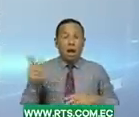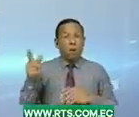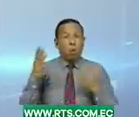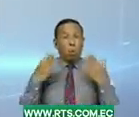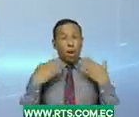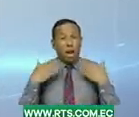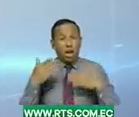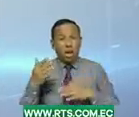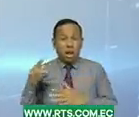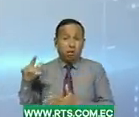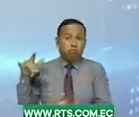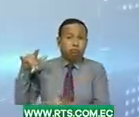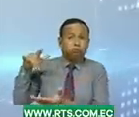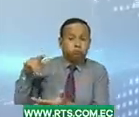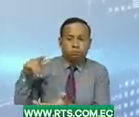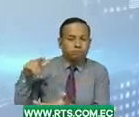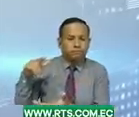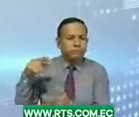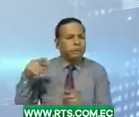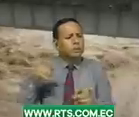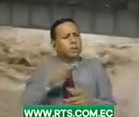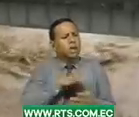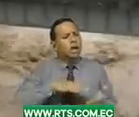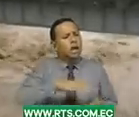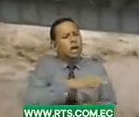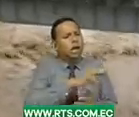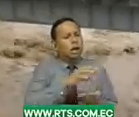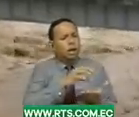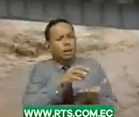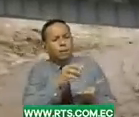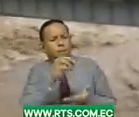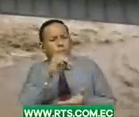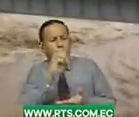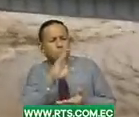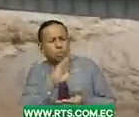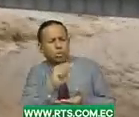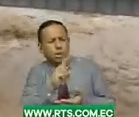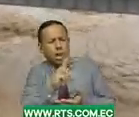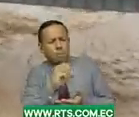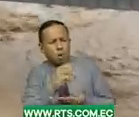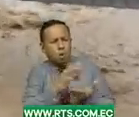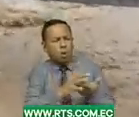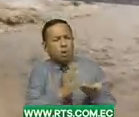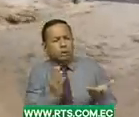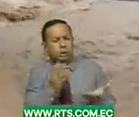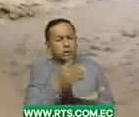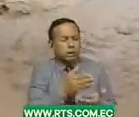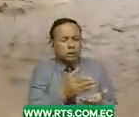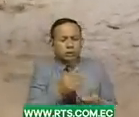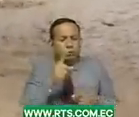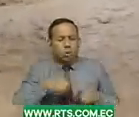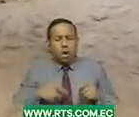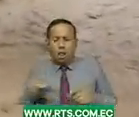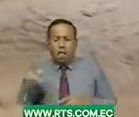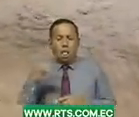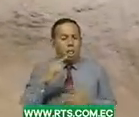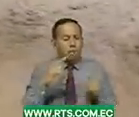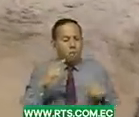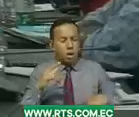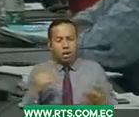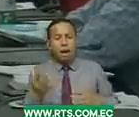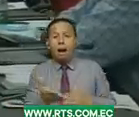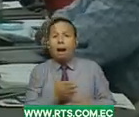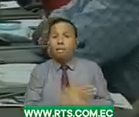No pudo ir hasta el Cantón Montalvo para ver cómo quedó tras el colapso que sufrió el puente La Vitalia, ocurrido hace dos semanas.